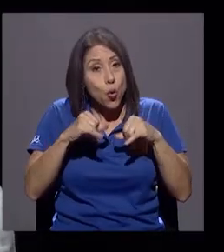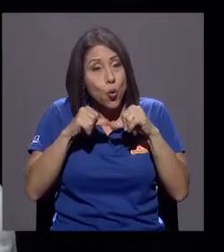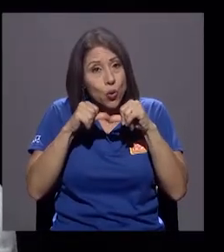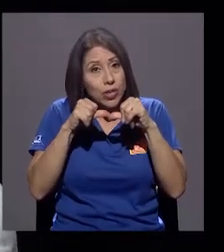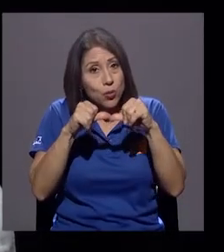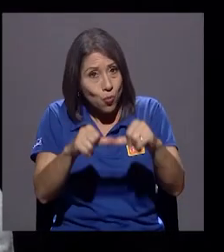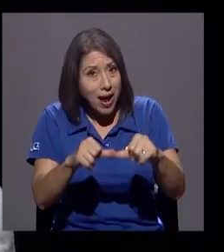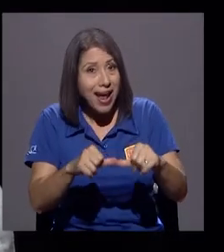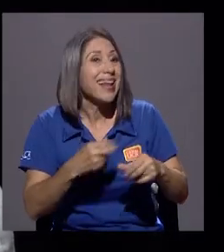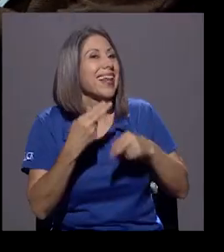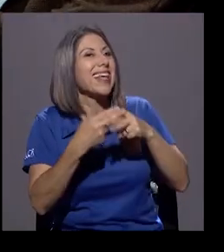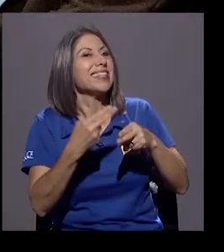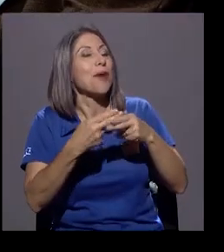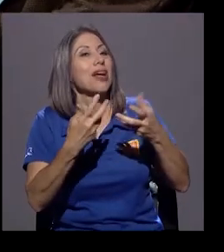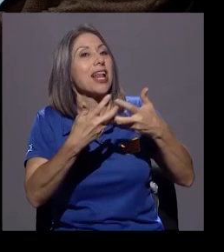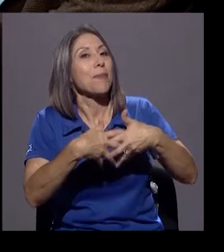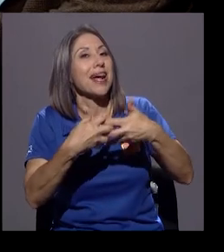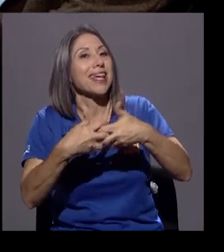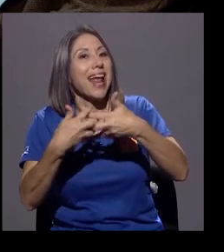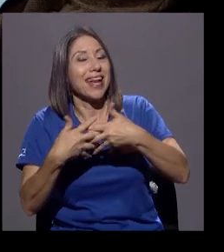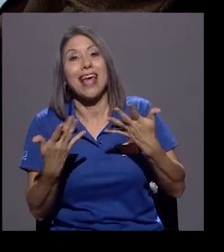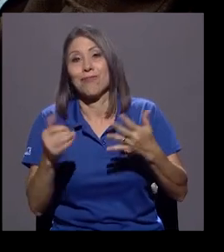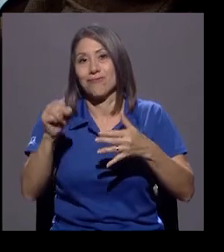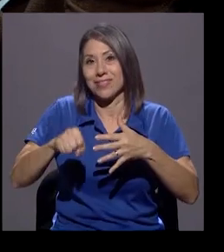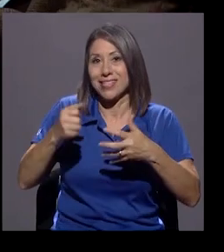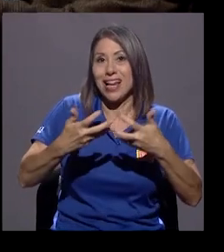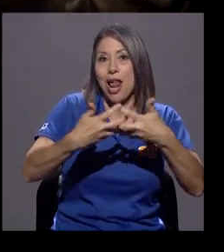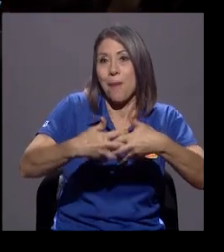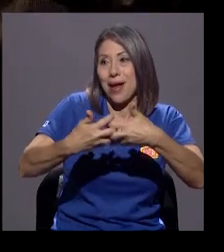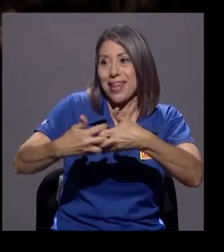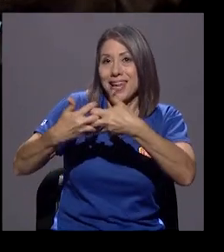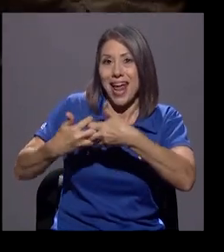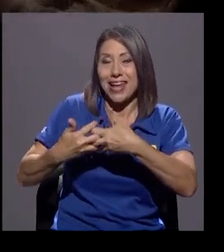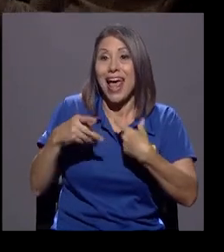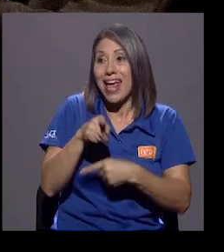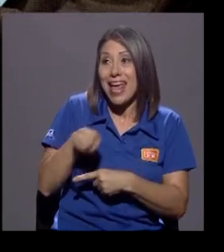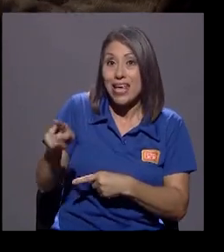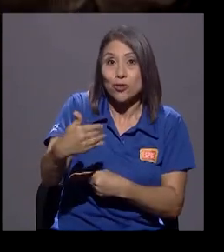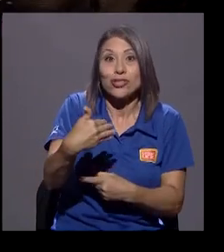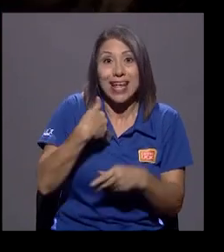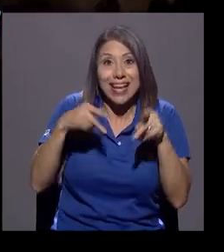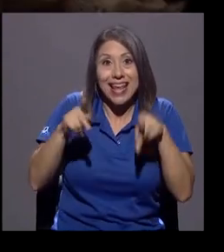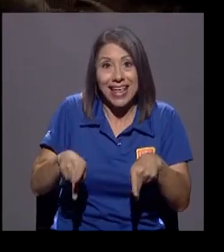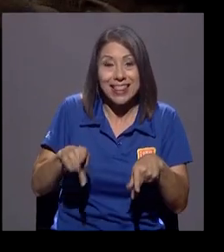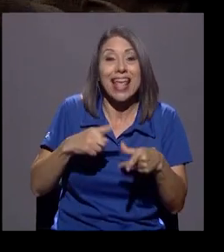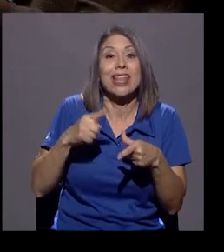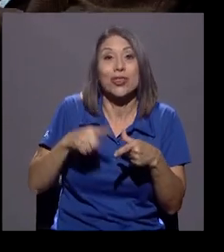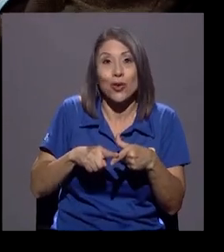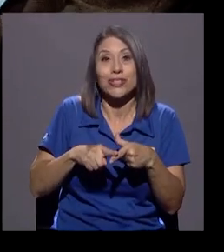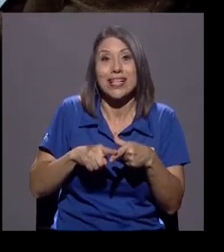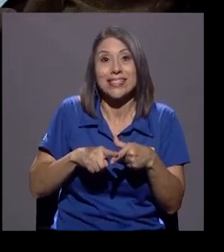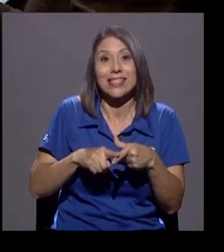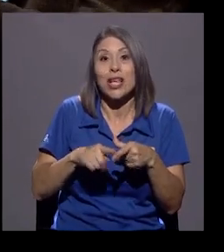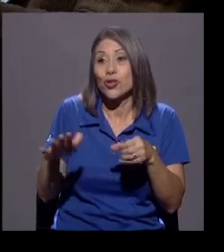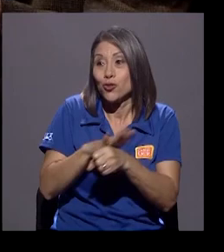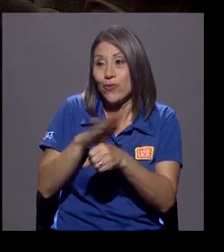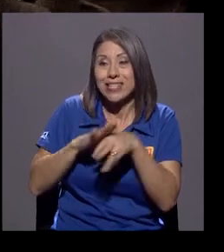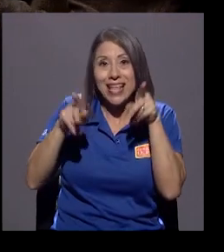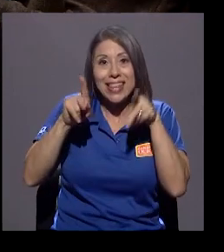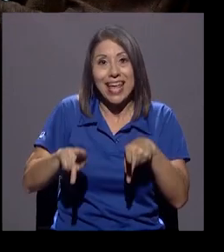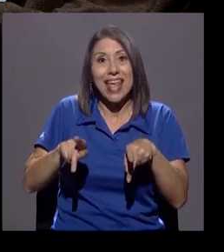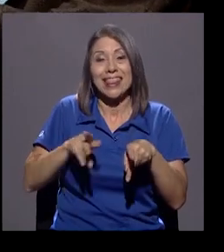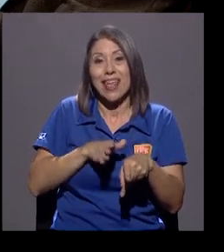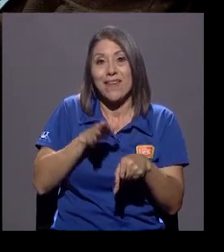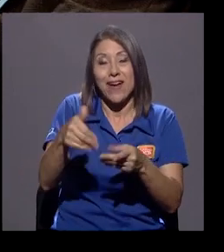que existe le llaman a la maquinaria está esa maquinaria hace que vote un número de gente suficiente como para elegir diputados digo diputados